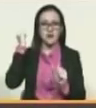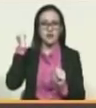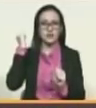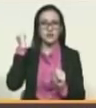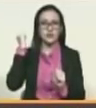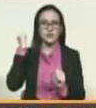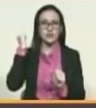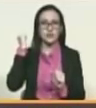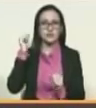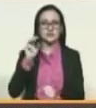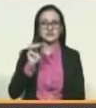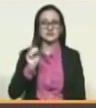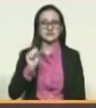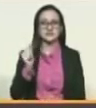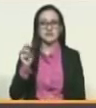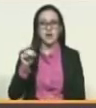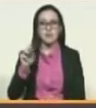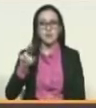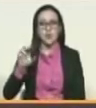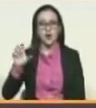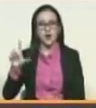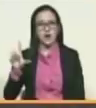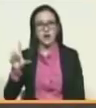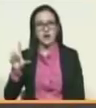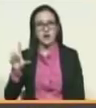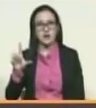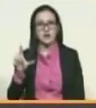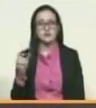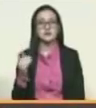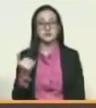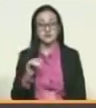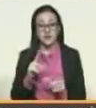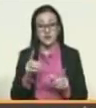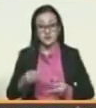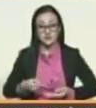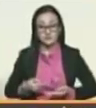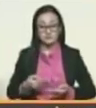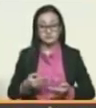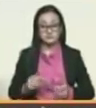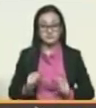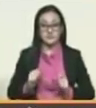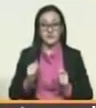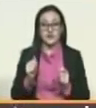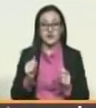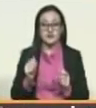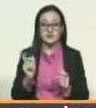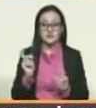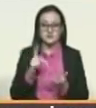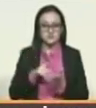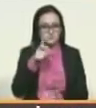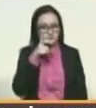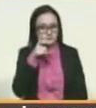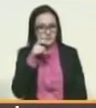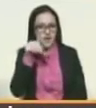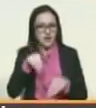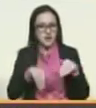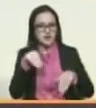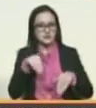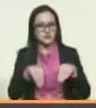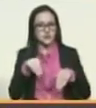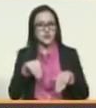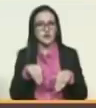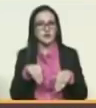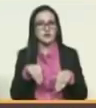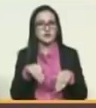Moncada. También entregamos la misiva para una misión de acompañamiento electoral por parte del CARICOM,